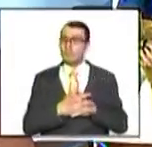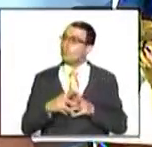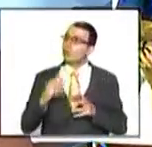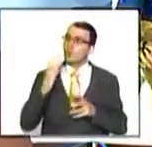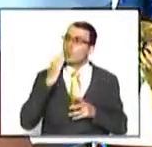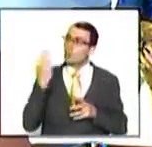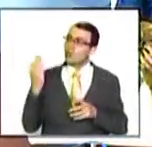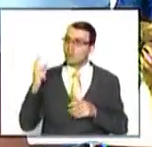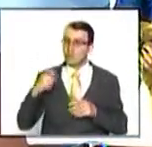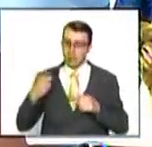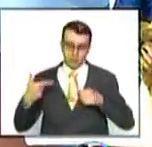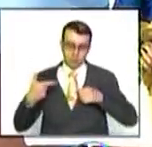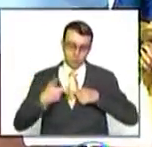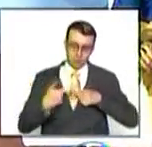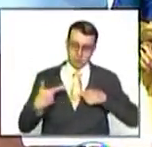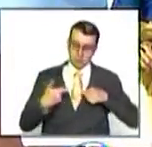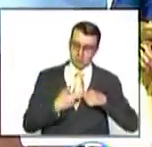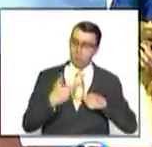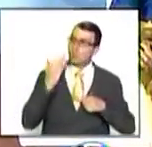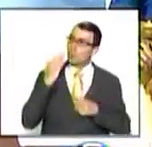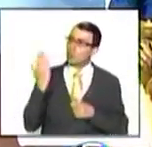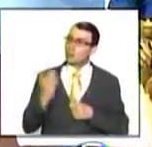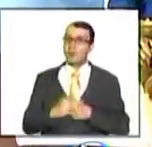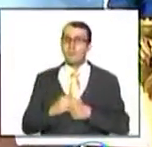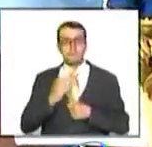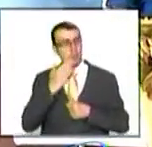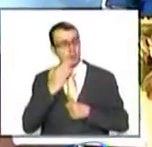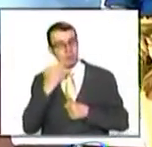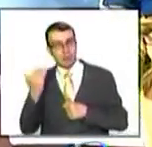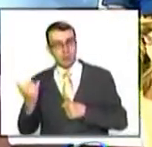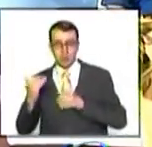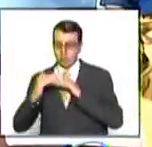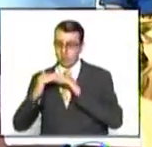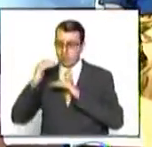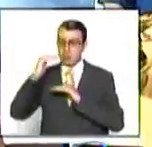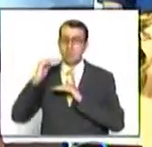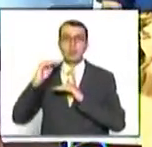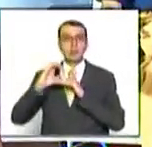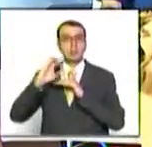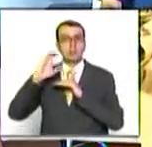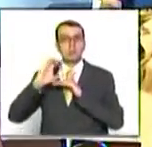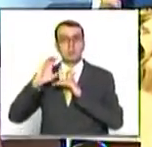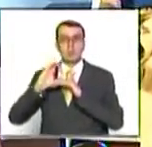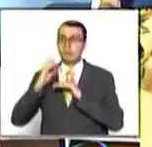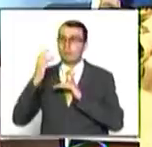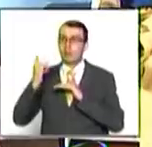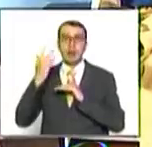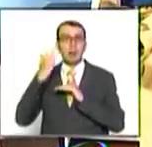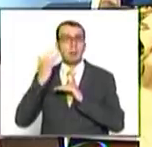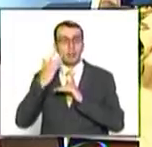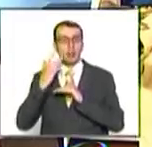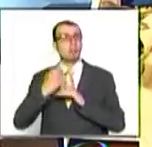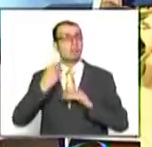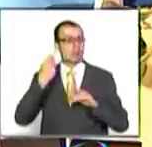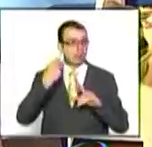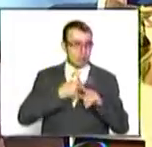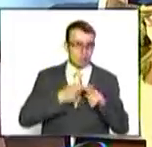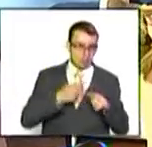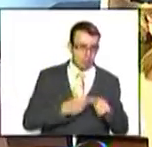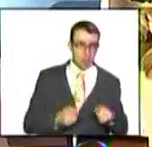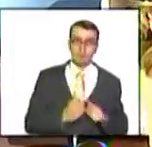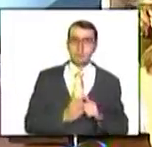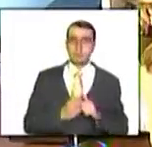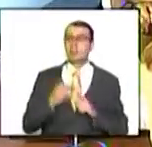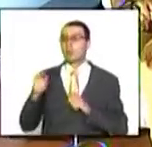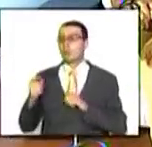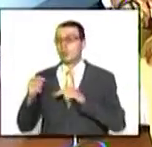Bueno, si utilizamos plasma rico en plaquetas solos, se debe hacer cada semana. Si utilizamos plasma rico en